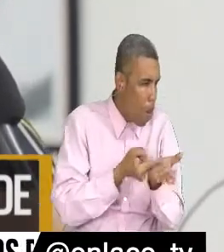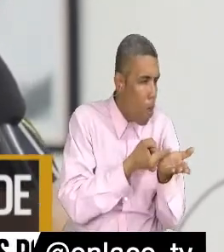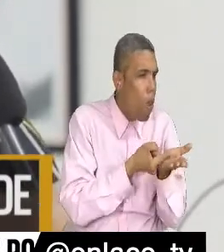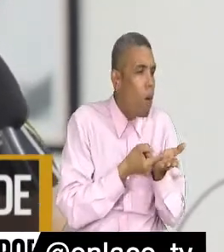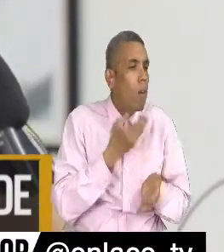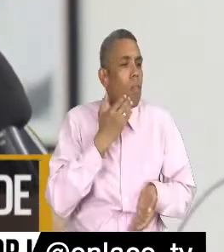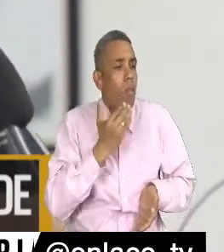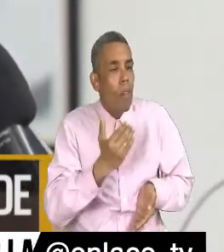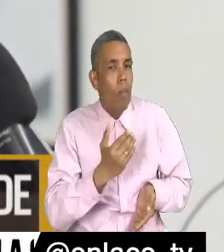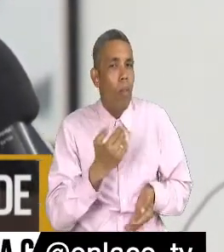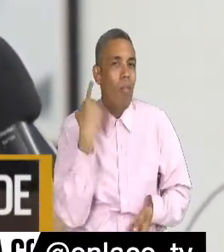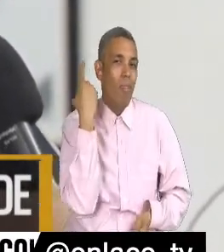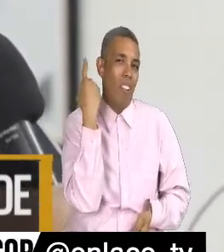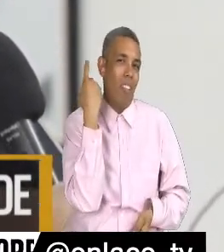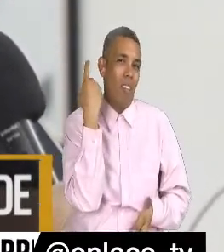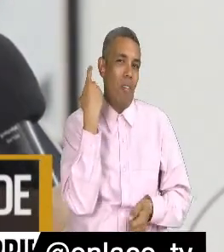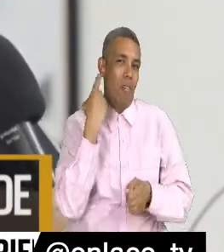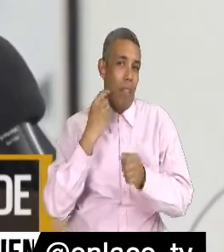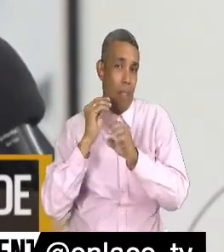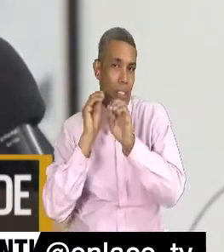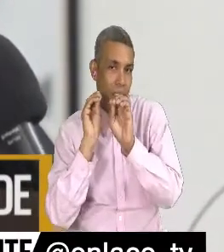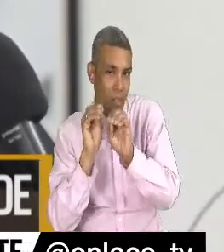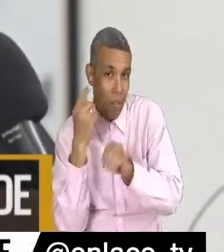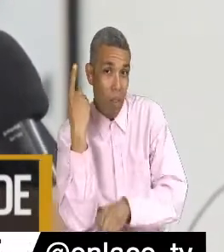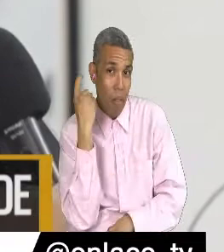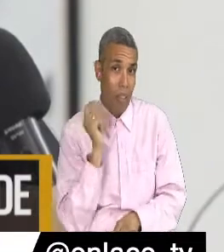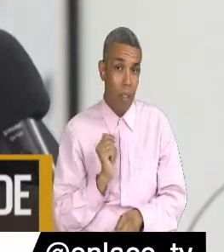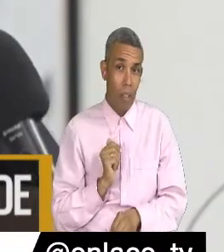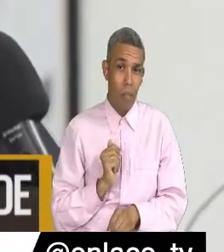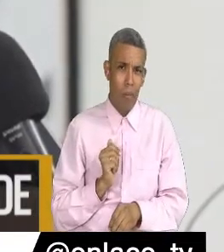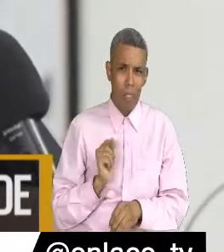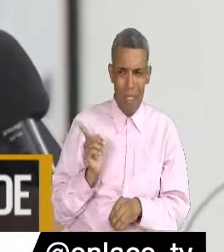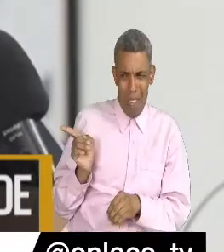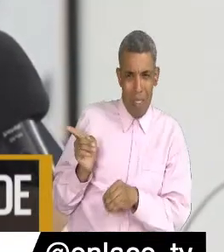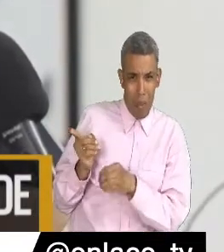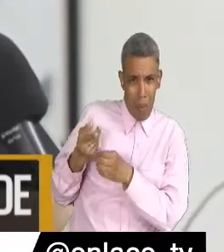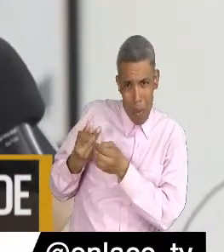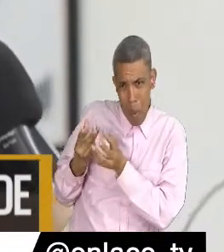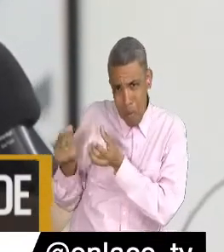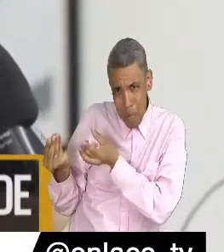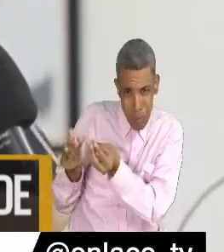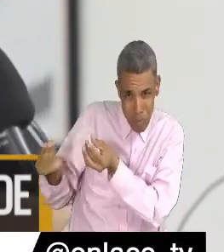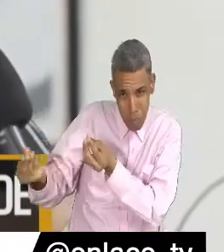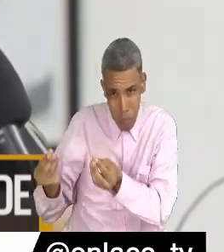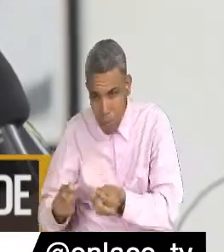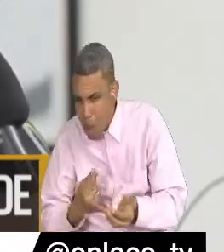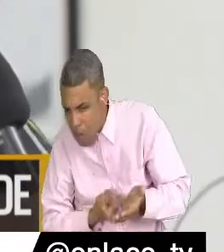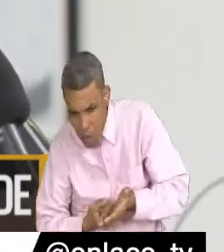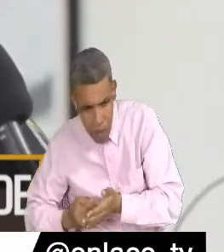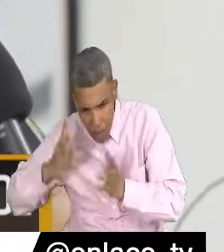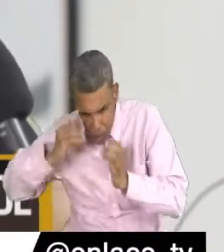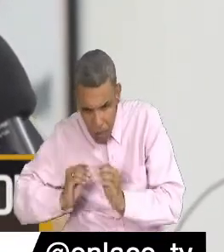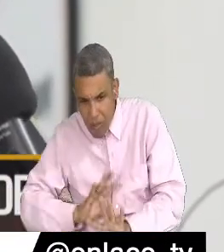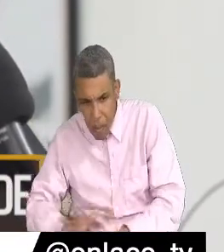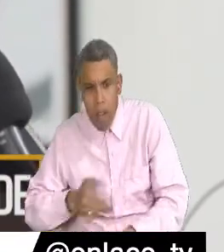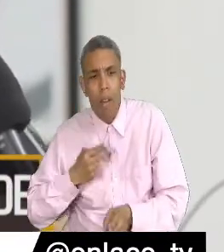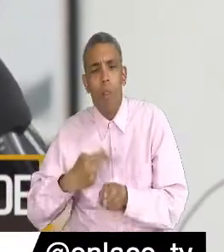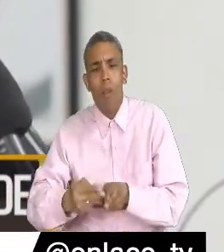eventos totalmente diferentes. Nuestra marcha, nuestras acciones va a